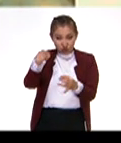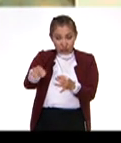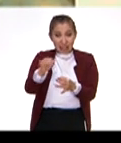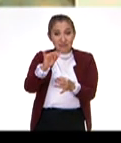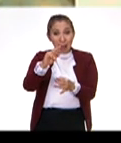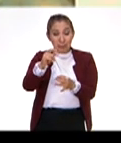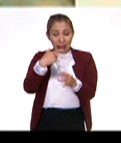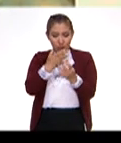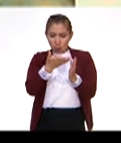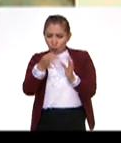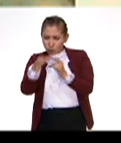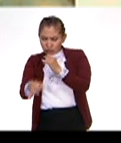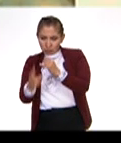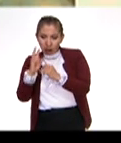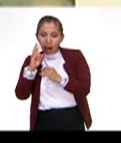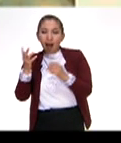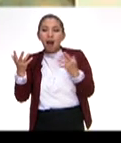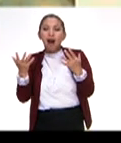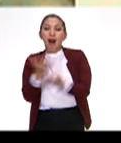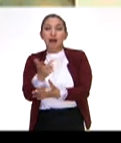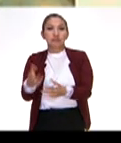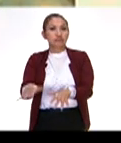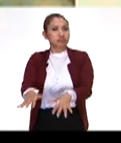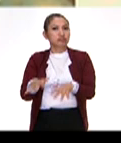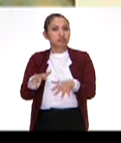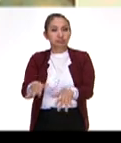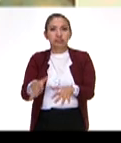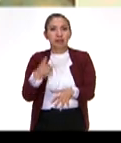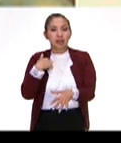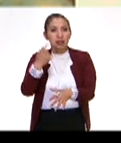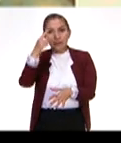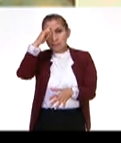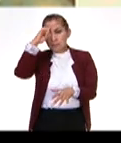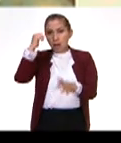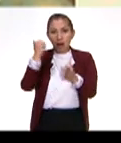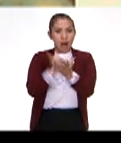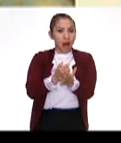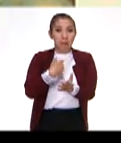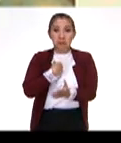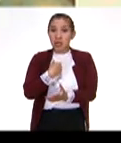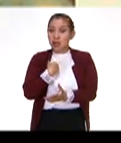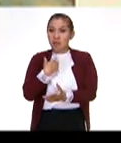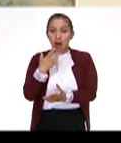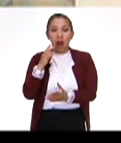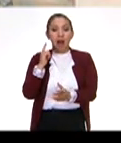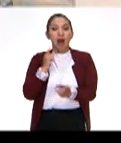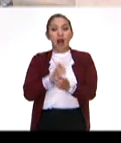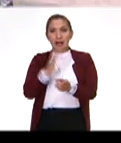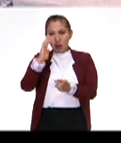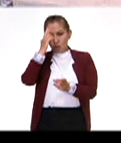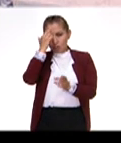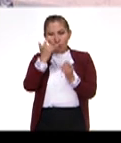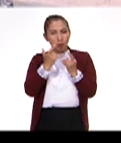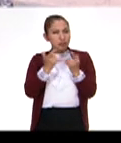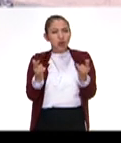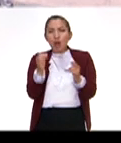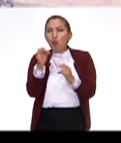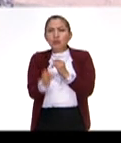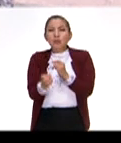sorprendió, me impactó y se me quedó para siempre. Recuerdo que la anécdota